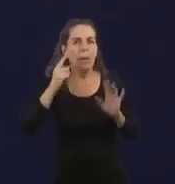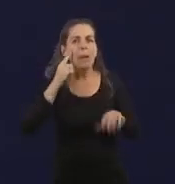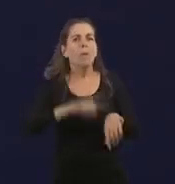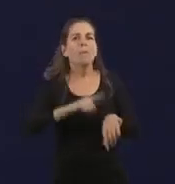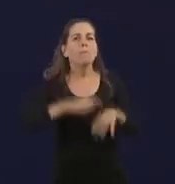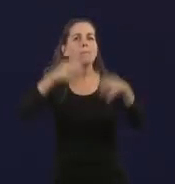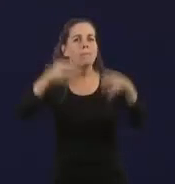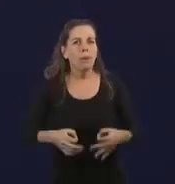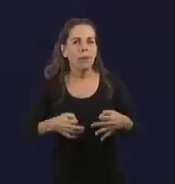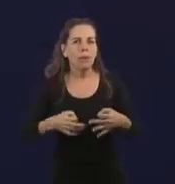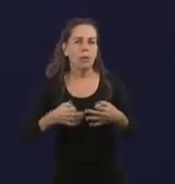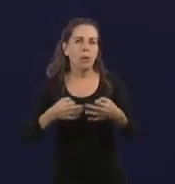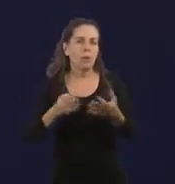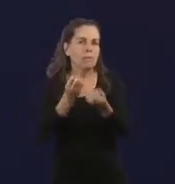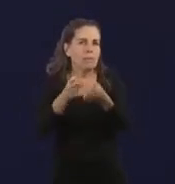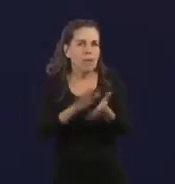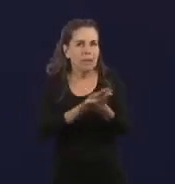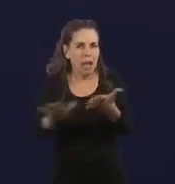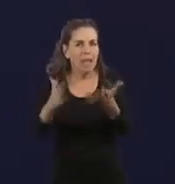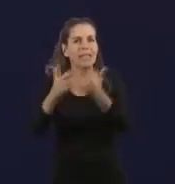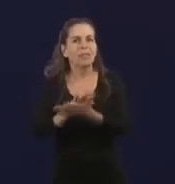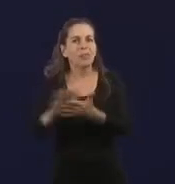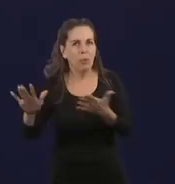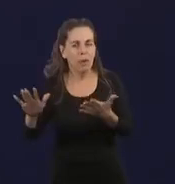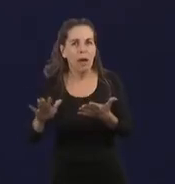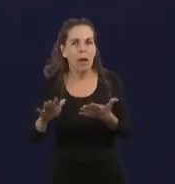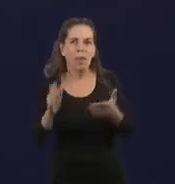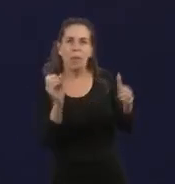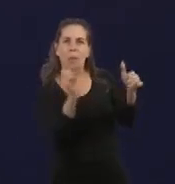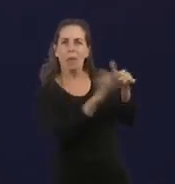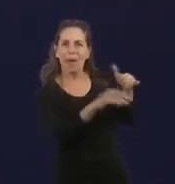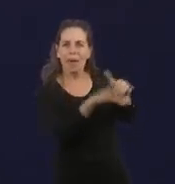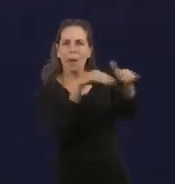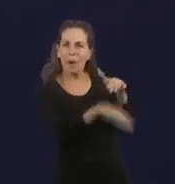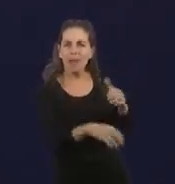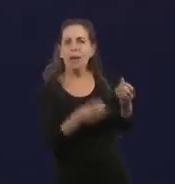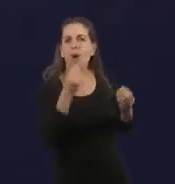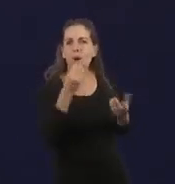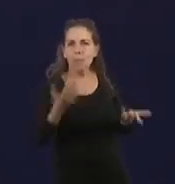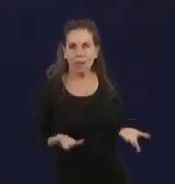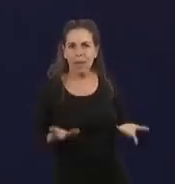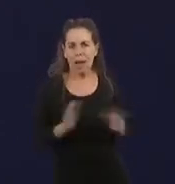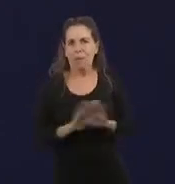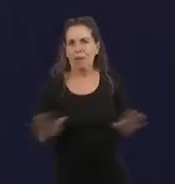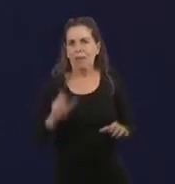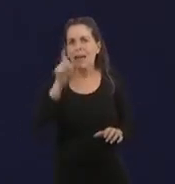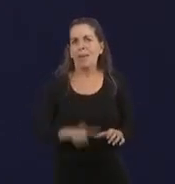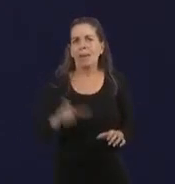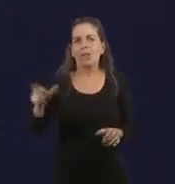el día que se termina de implementar. Lo interesante es que ya ni siquiera va a haber